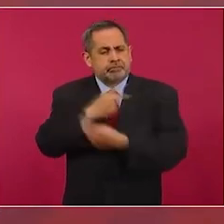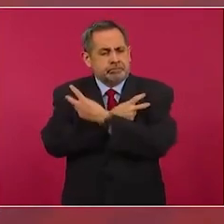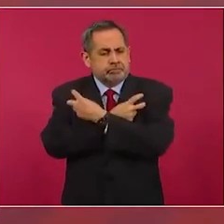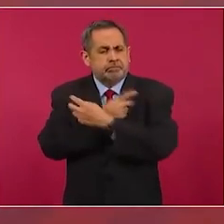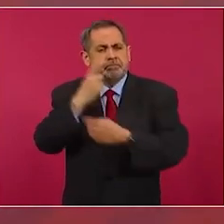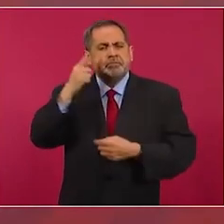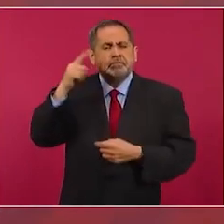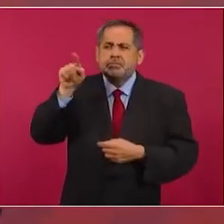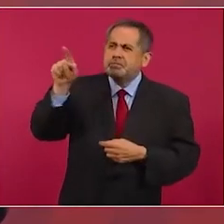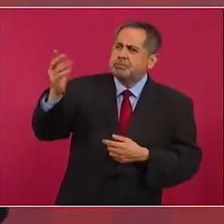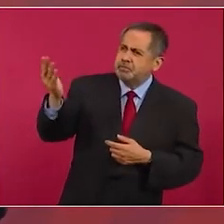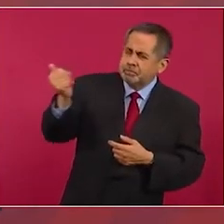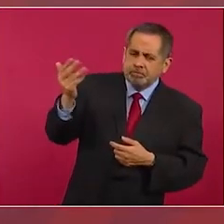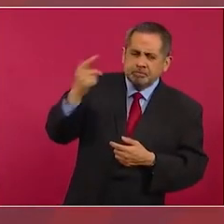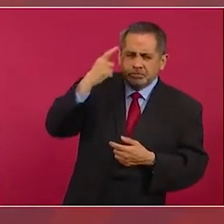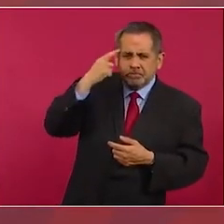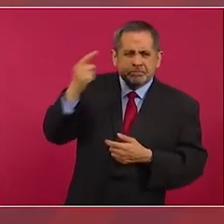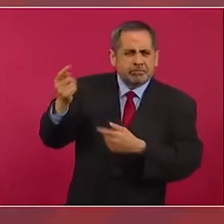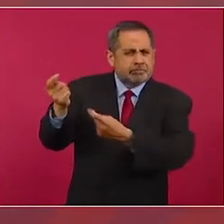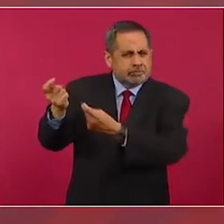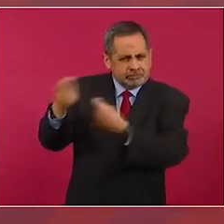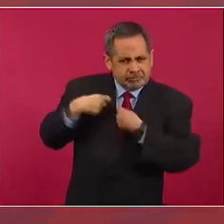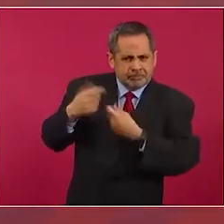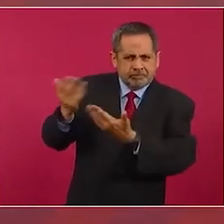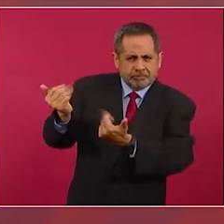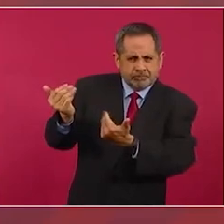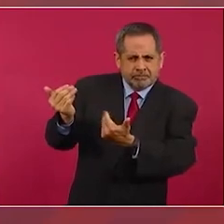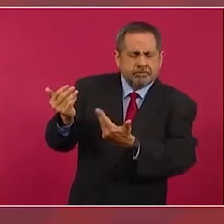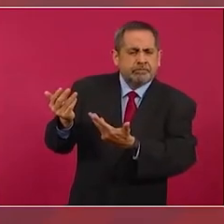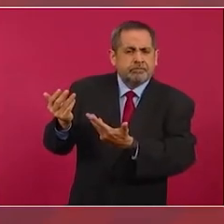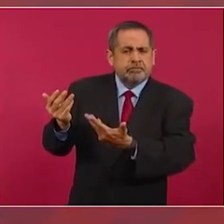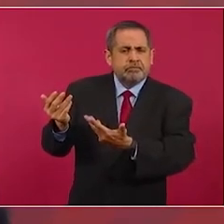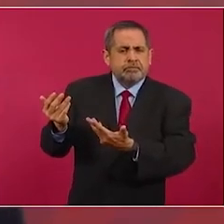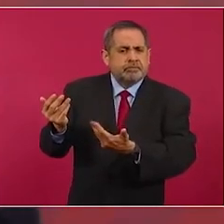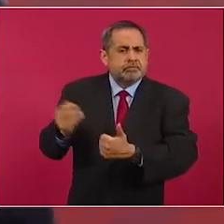efecto, que nos permitieran